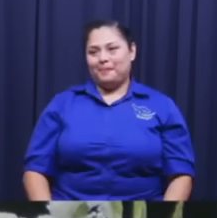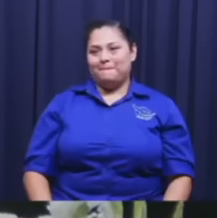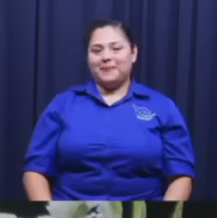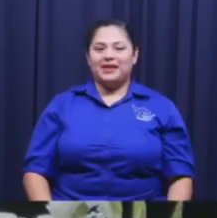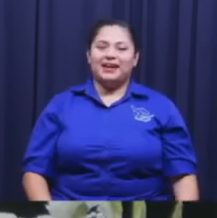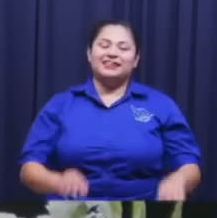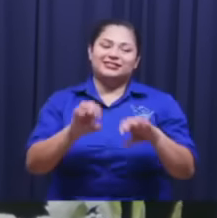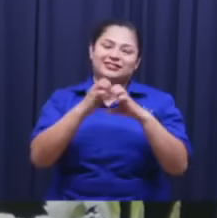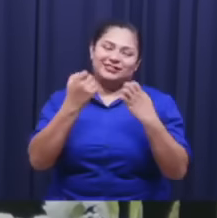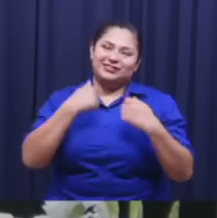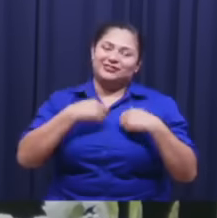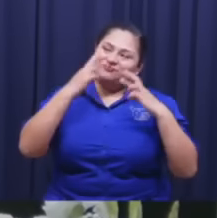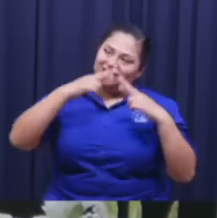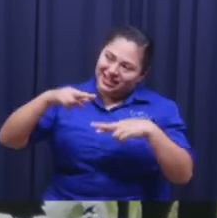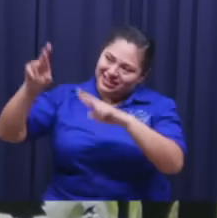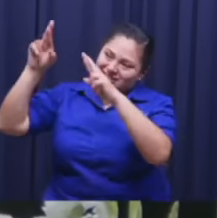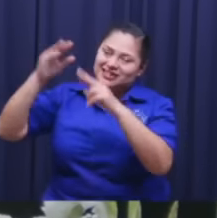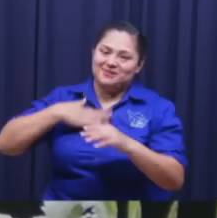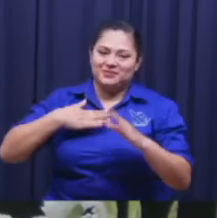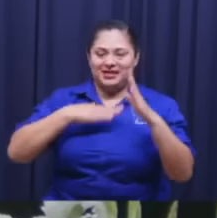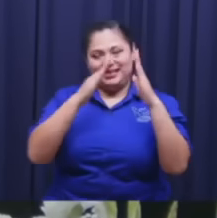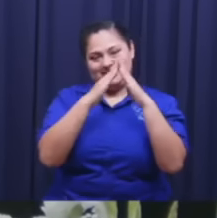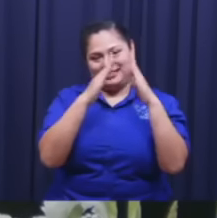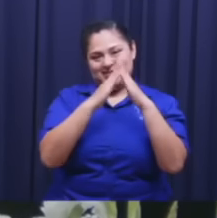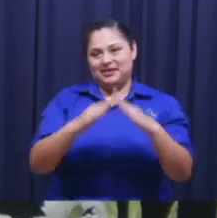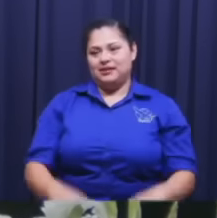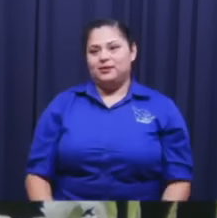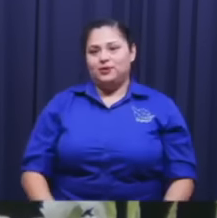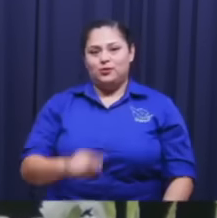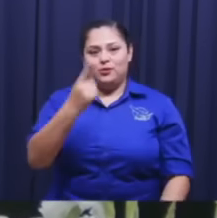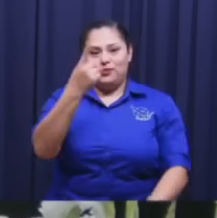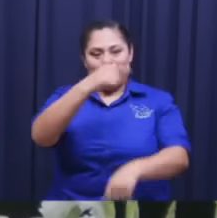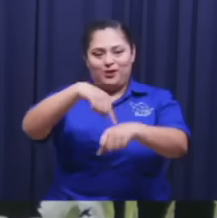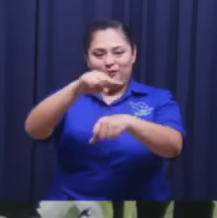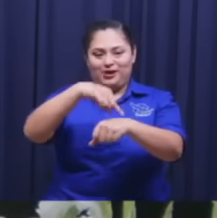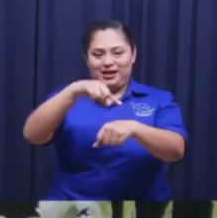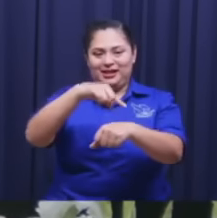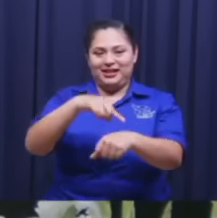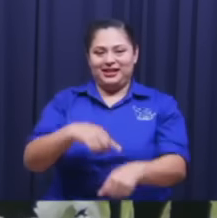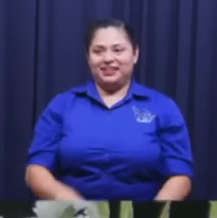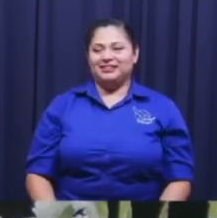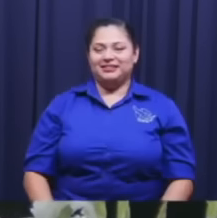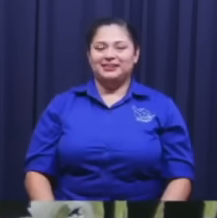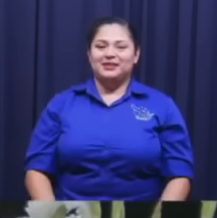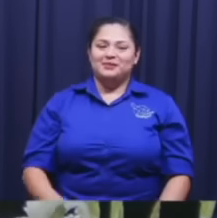Total, ¿y qué? Regresé, ¿va? Una hora duró esa ida.